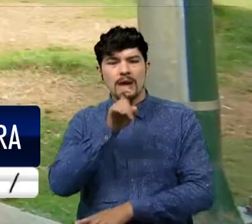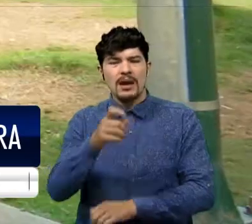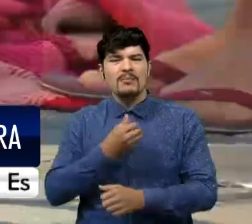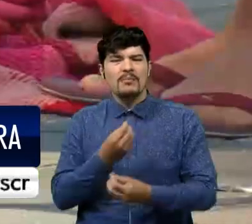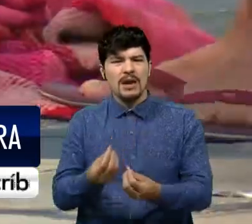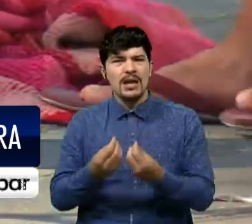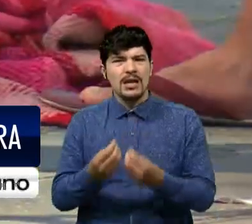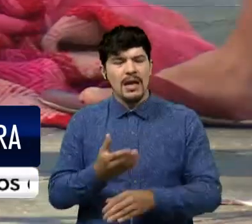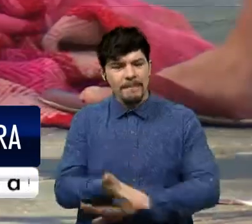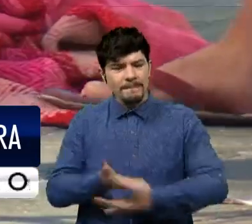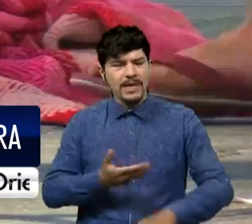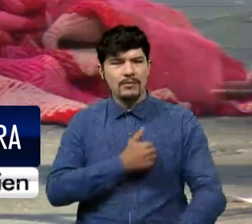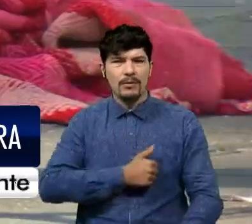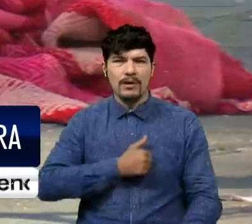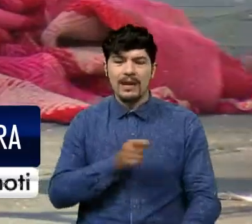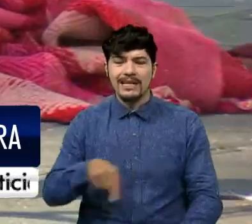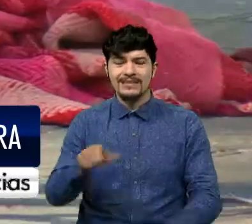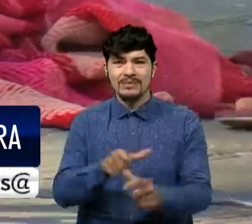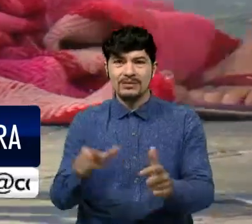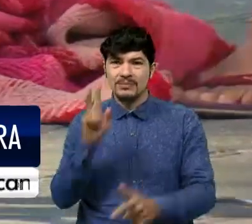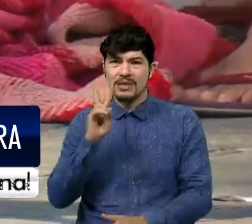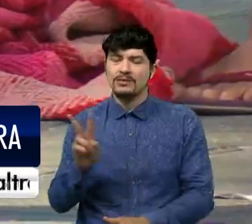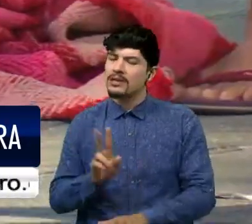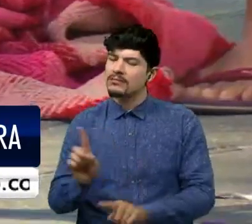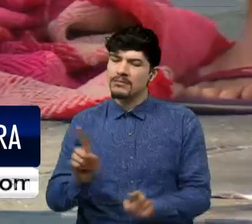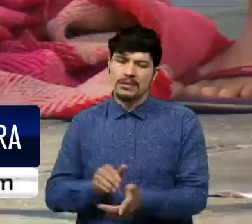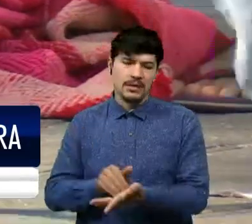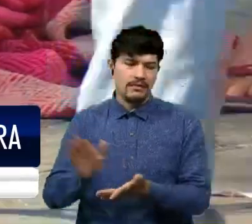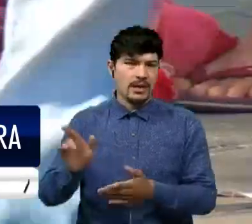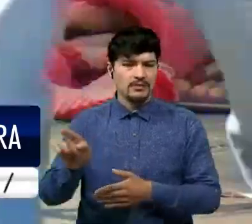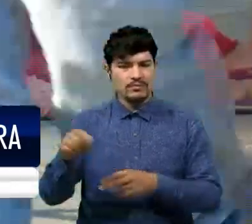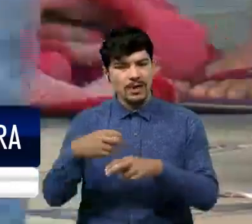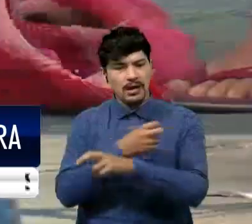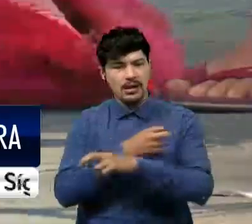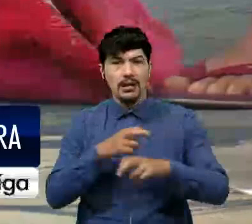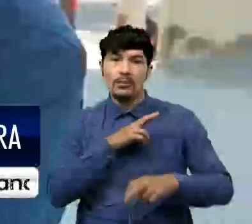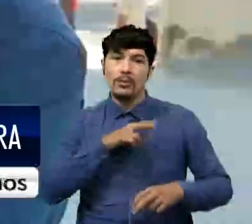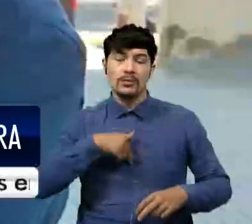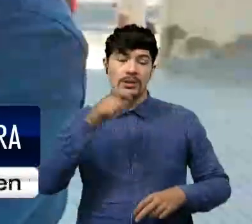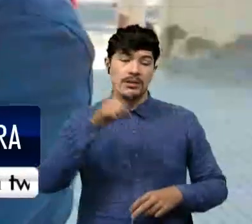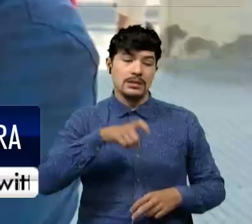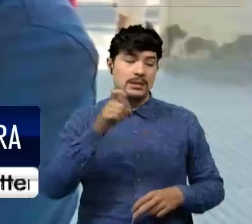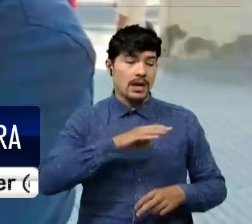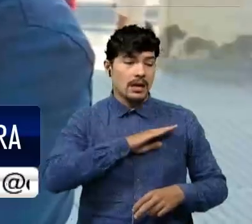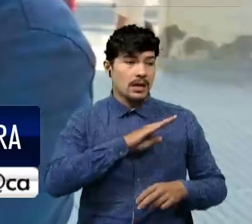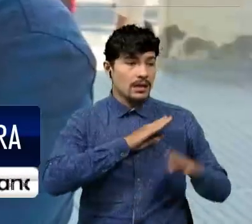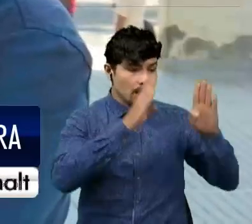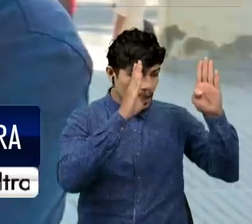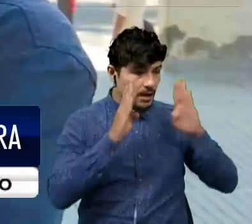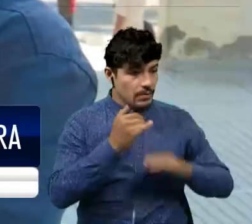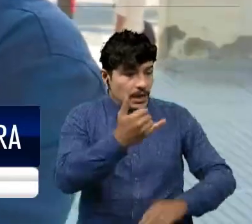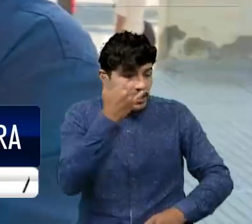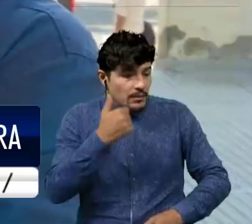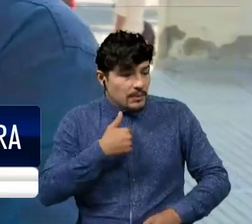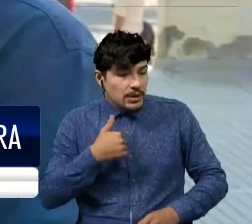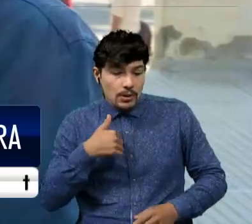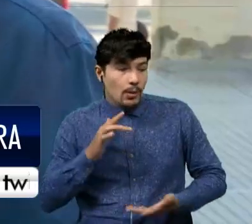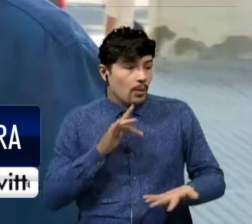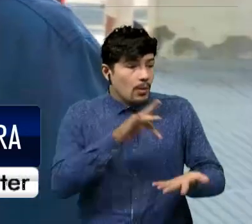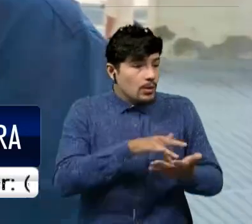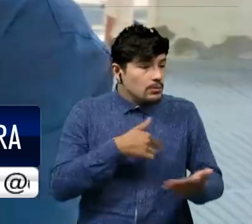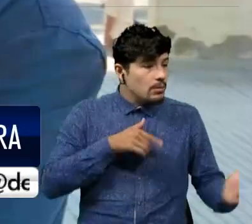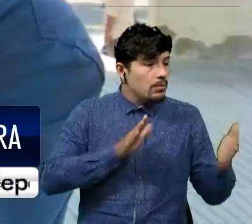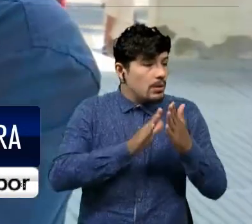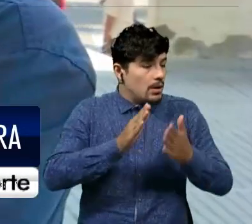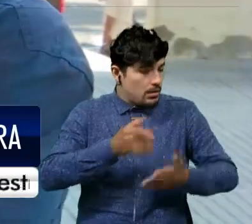Bucaramanga para exigir el desalojo del parque. Necesitamos que el alcalde escuche, salga, me llame a mí mismo si quiere, yo mismo voy y le hablo tal